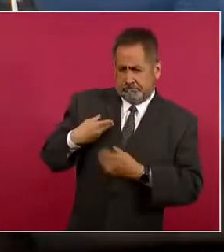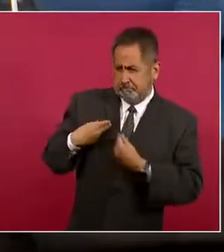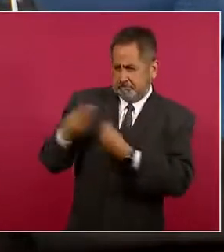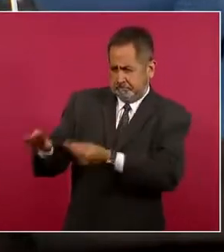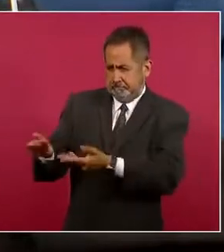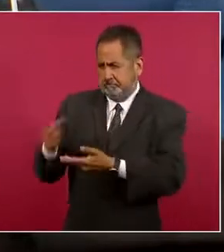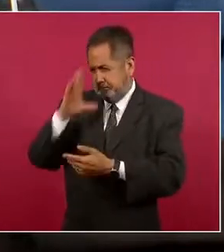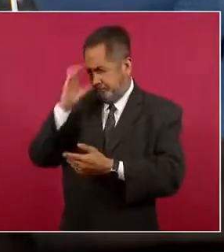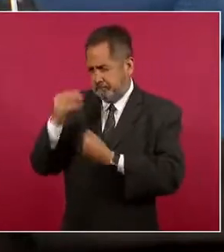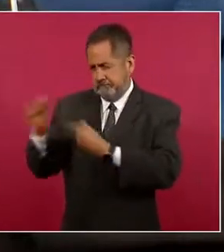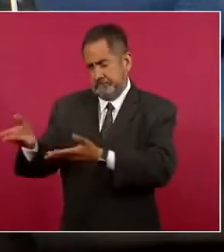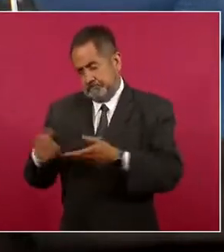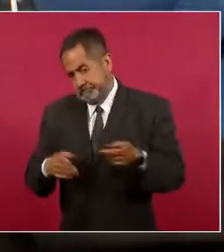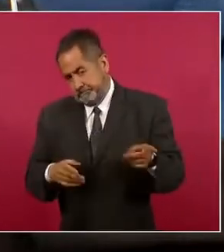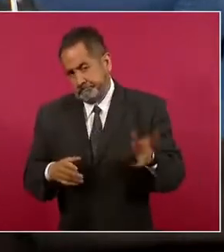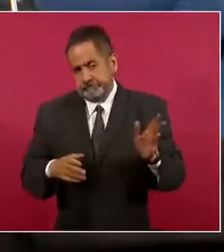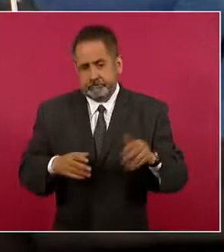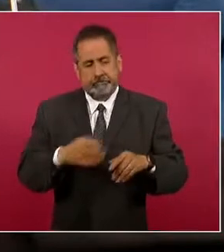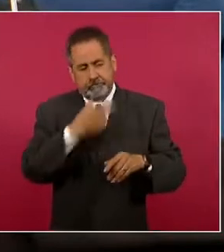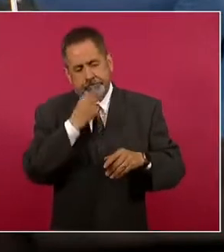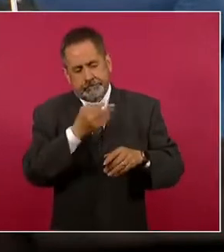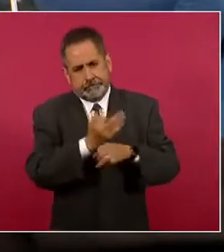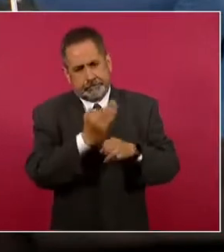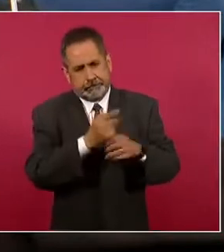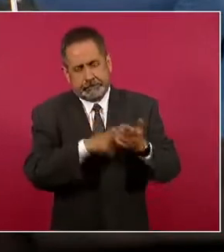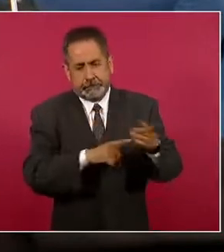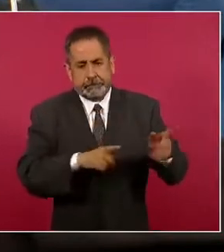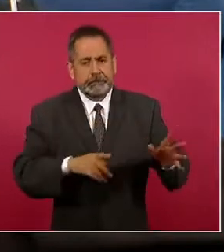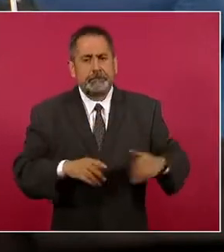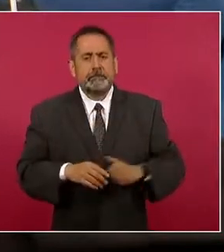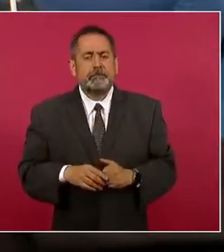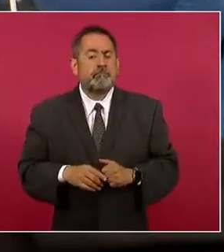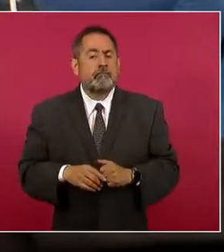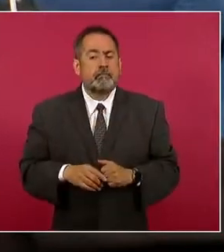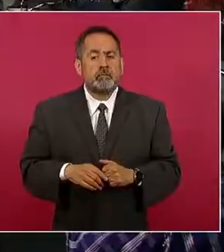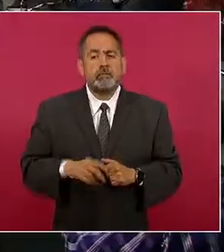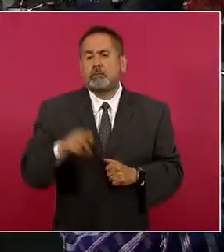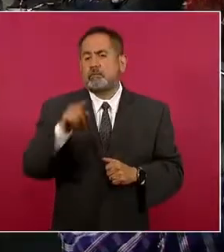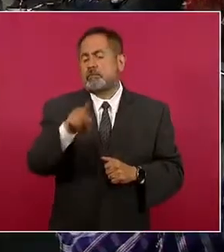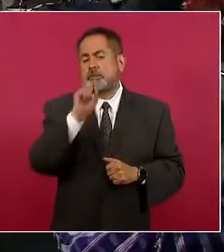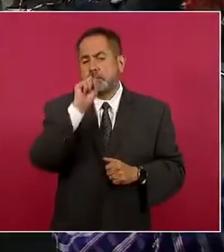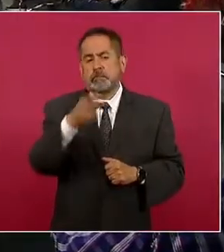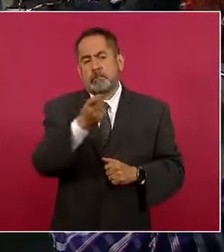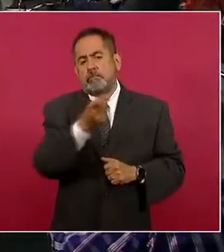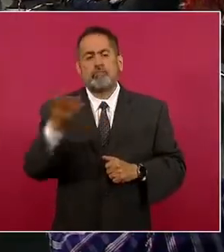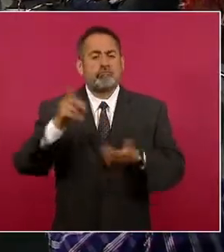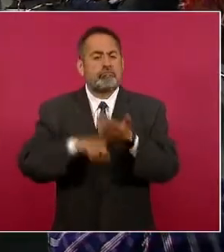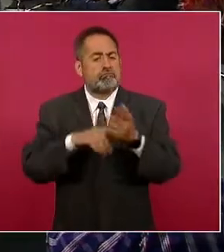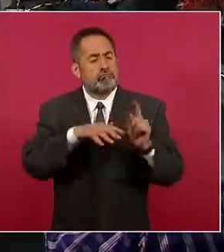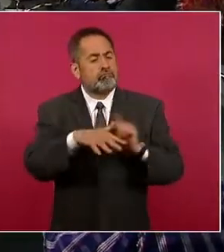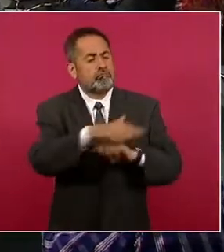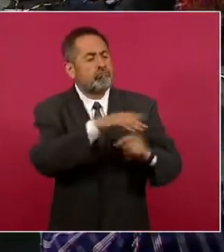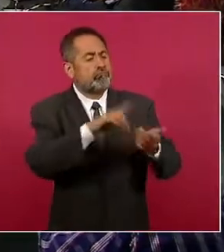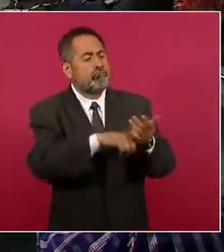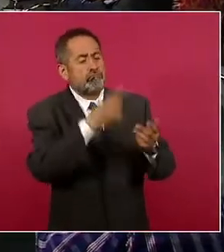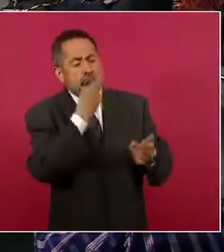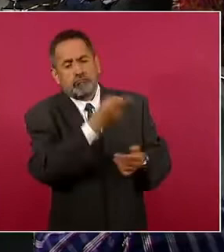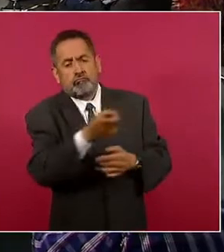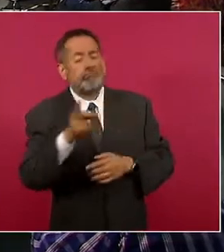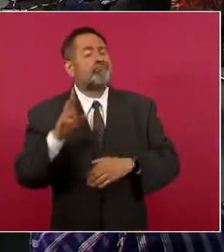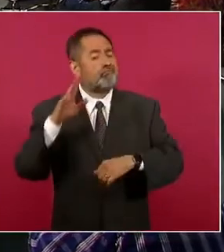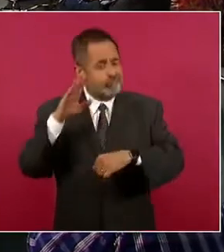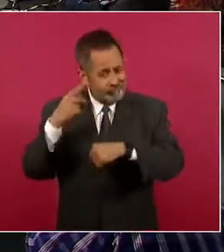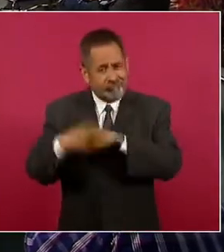el comediante. También parte de lo que dijeron los ambientalistas es que sigue existiendo, o ellos consideran que existe un